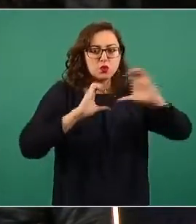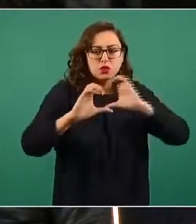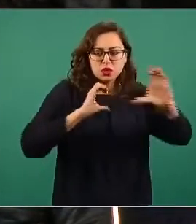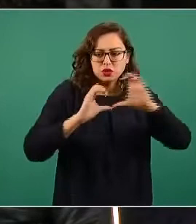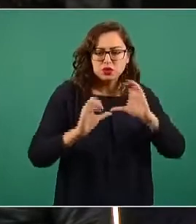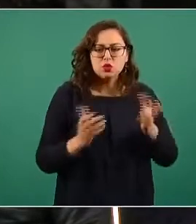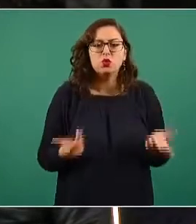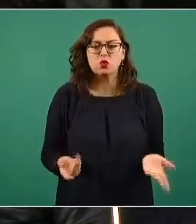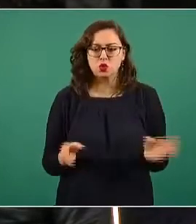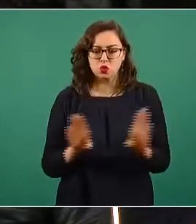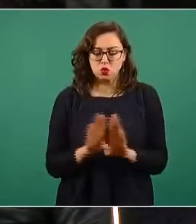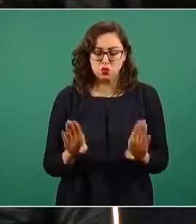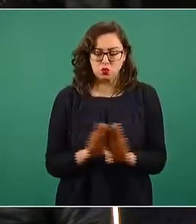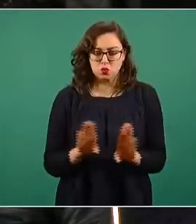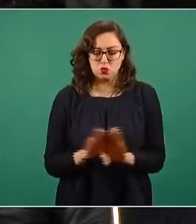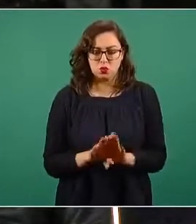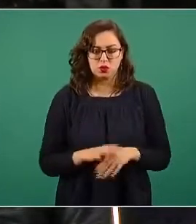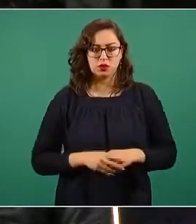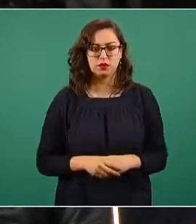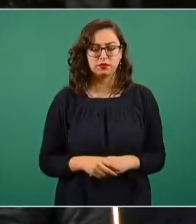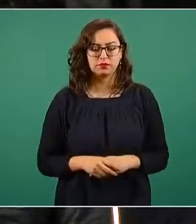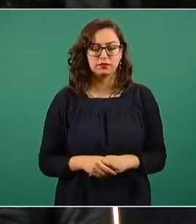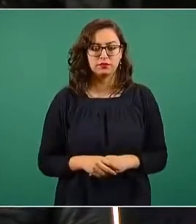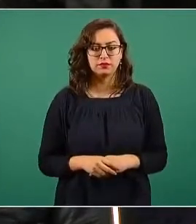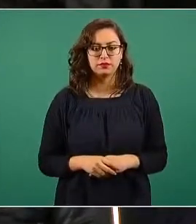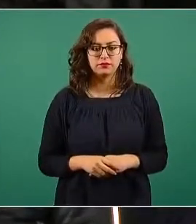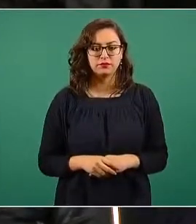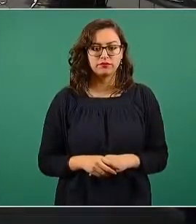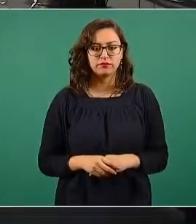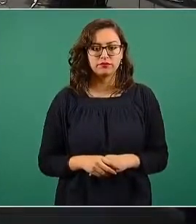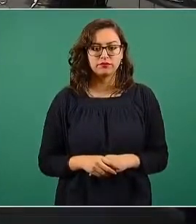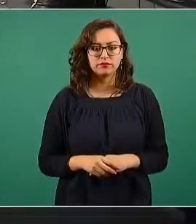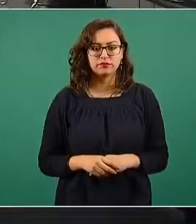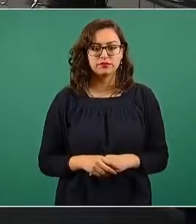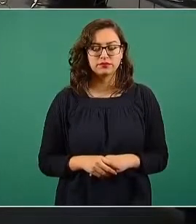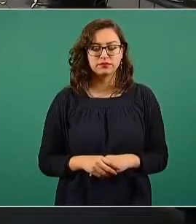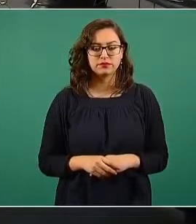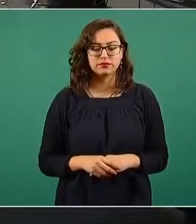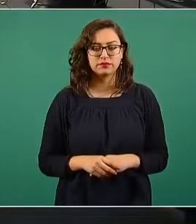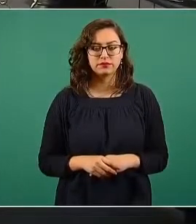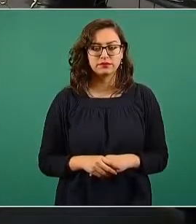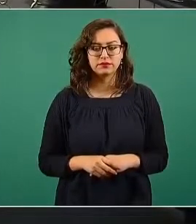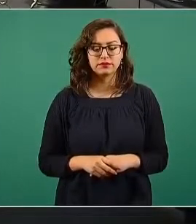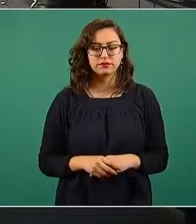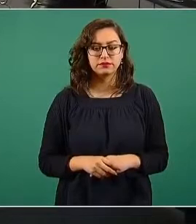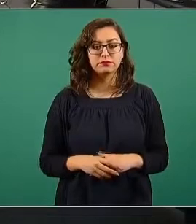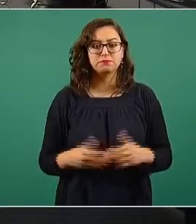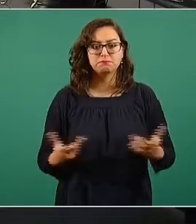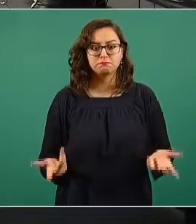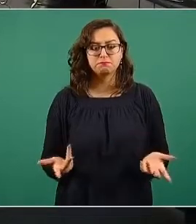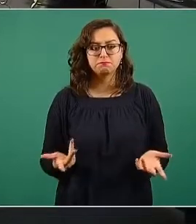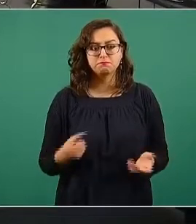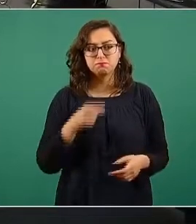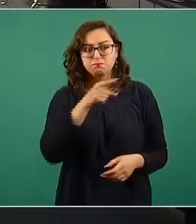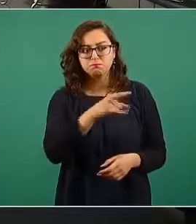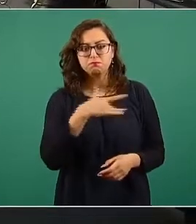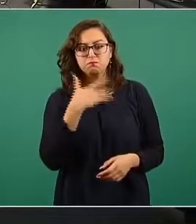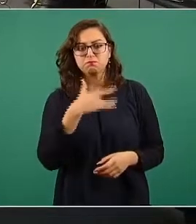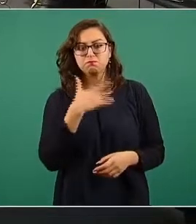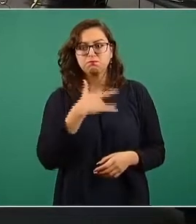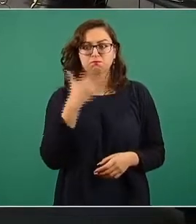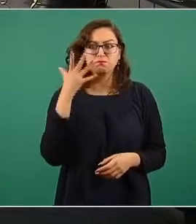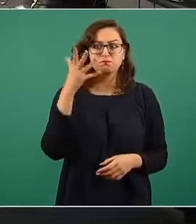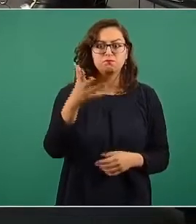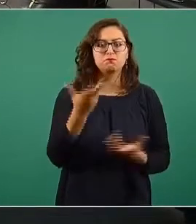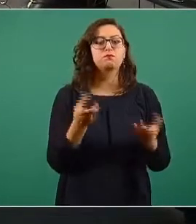con el presidente de nuestro país? Y ¿cuál es la proyección? Ya ha dado la Secretaría de